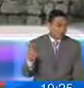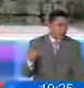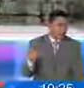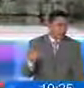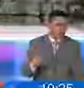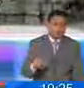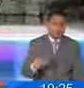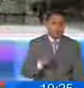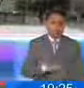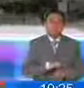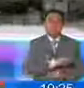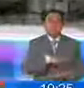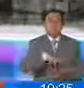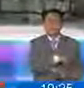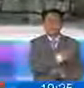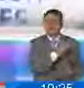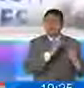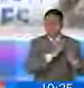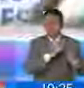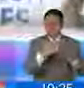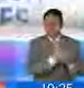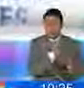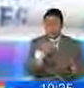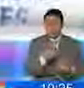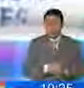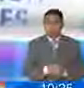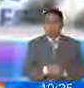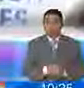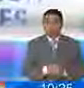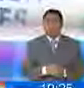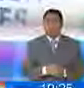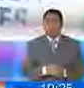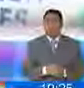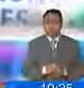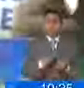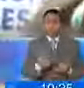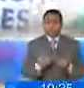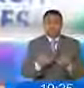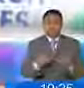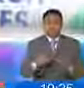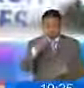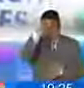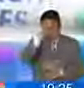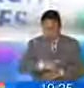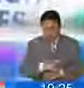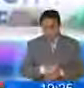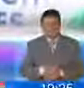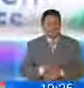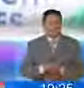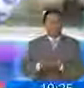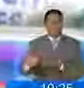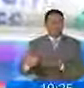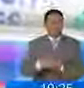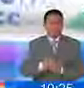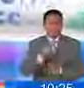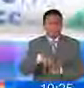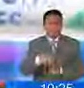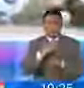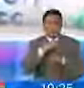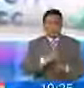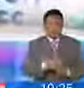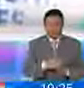por las expropiaciones. Pero desde ya la decisión es no permitir que se siga ofendiendo